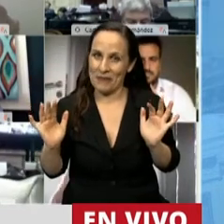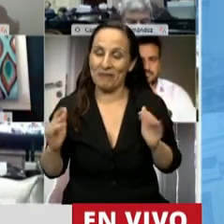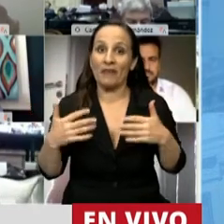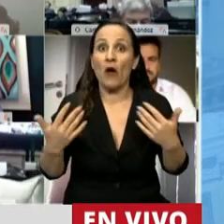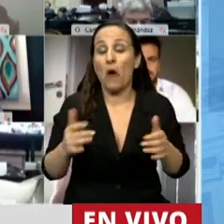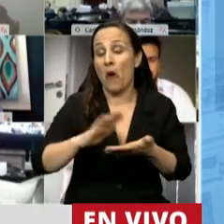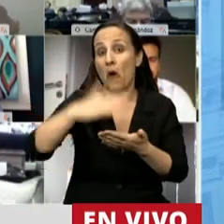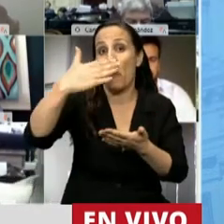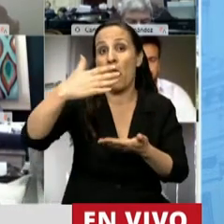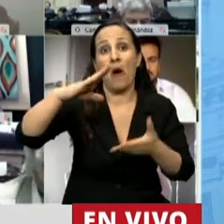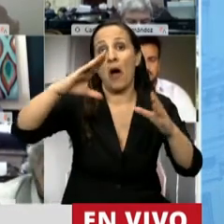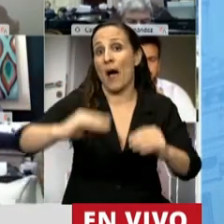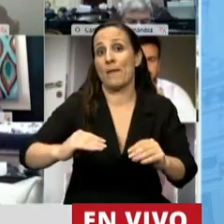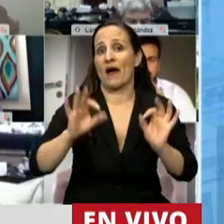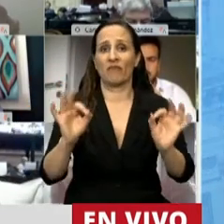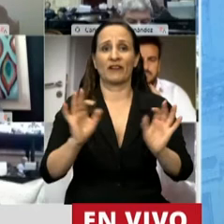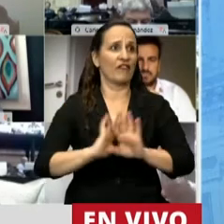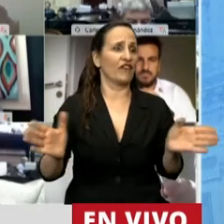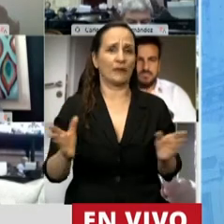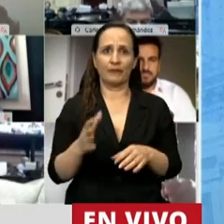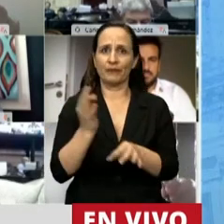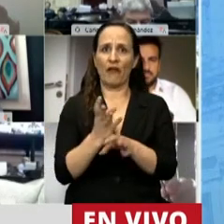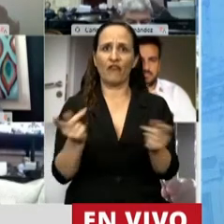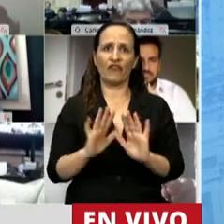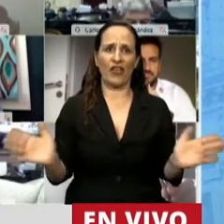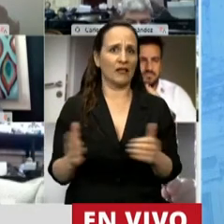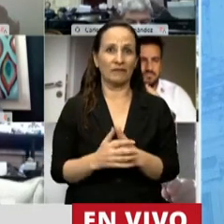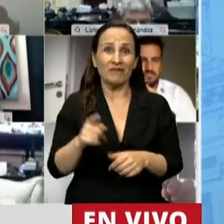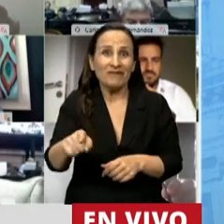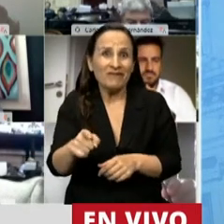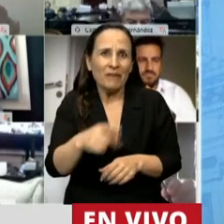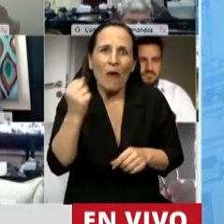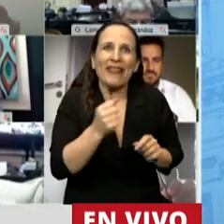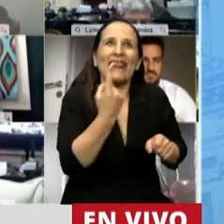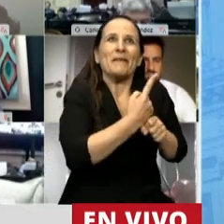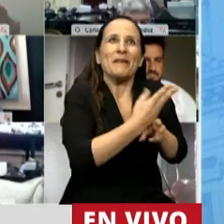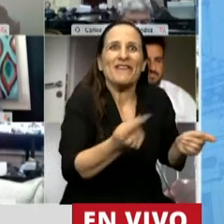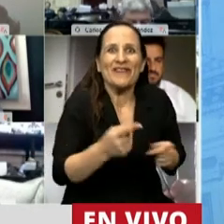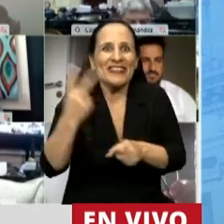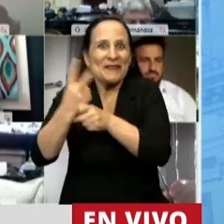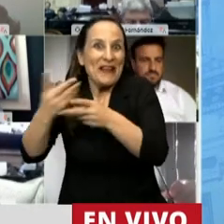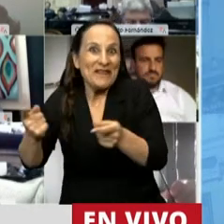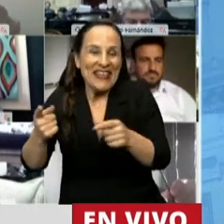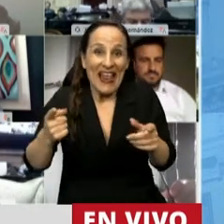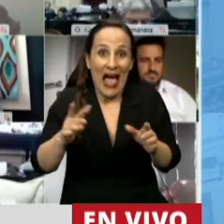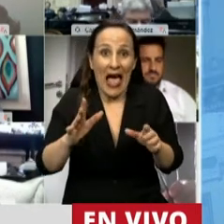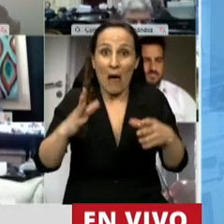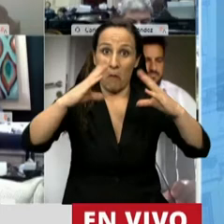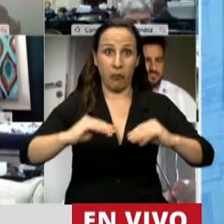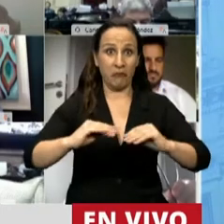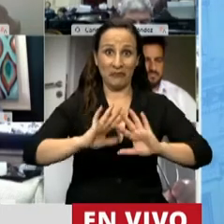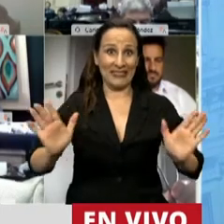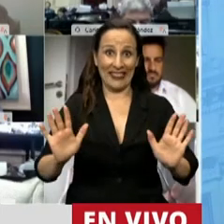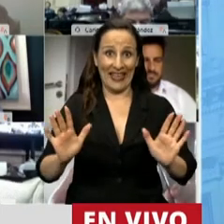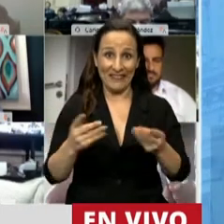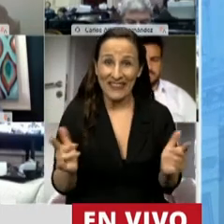apagar la computadora y listo, terminaron una etapa tan importante en sus vidas. Espero y le pido,